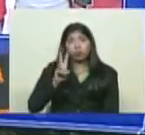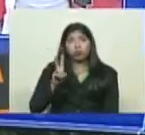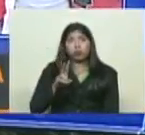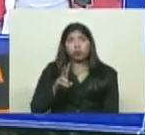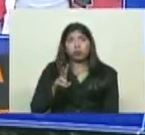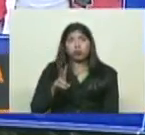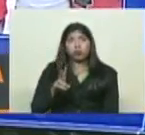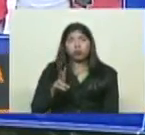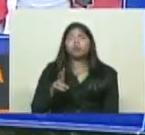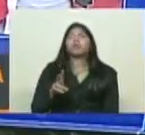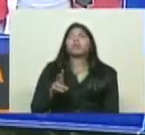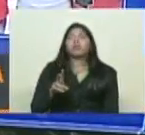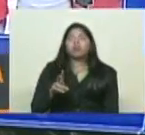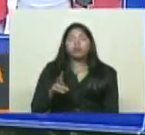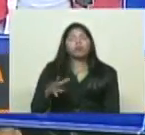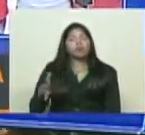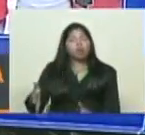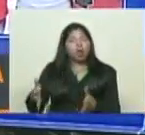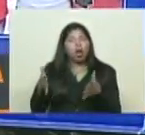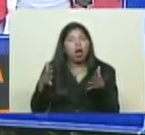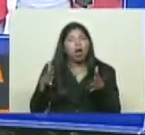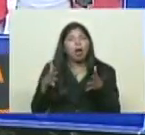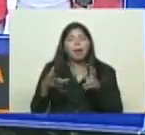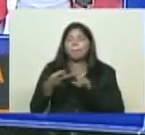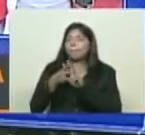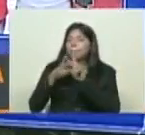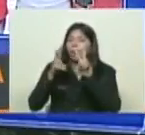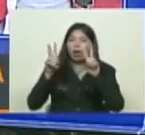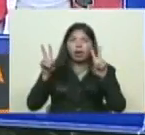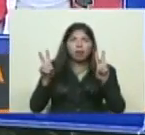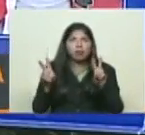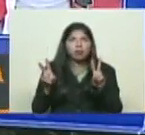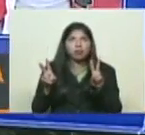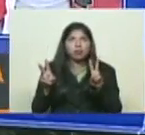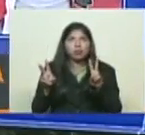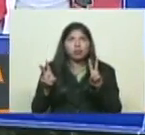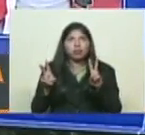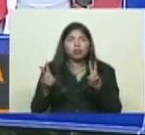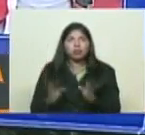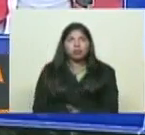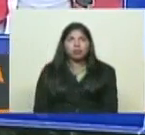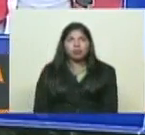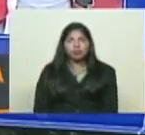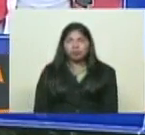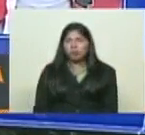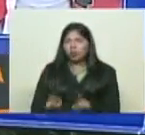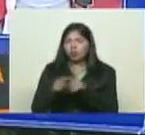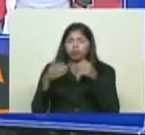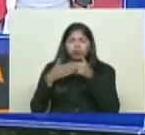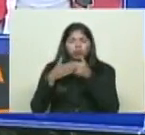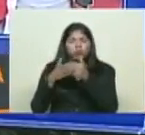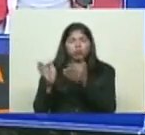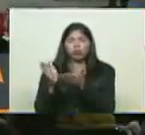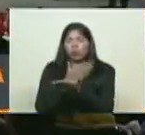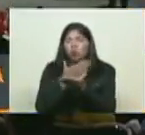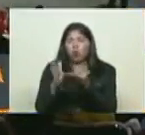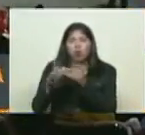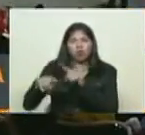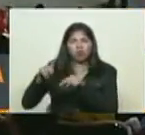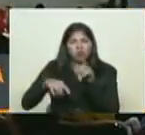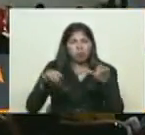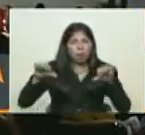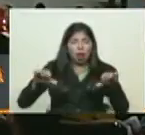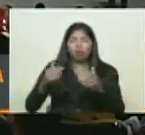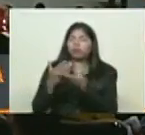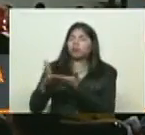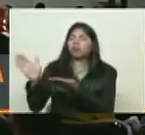bendita de la victoria, de la paz, de despejar el horizonte hacia el futuro. Y yo